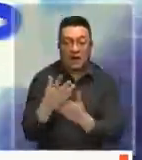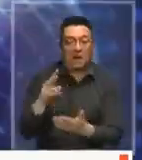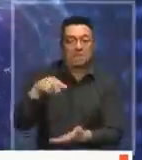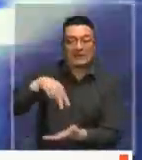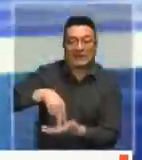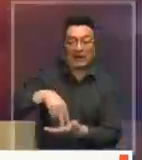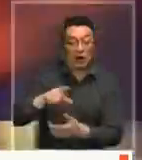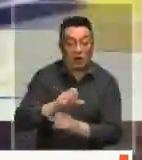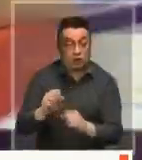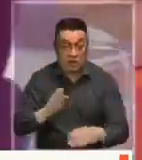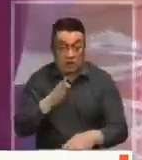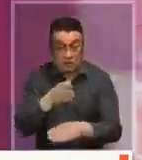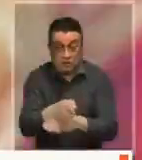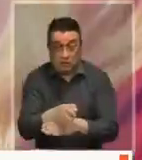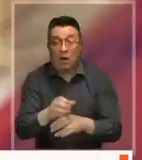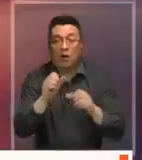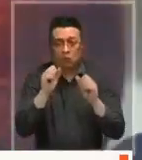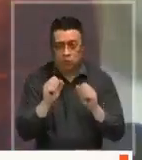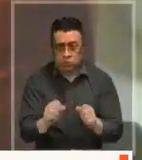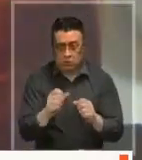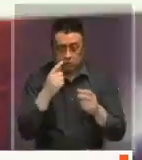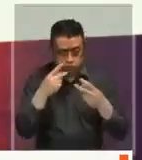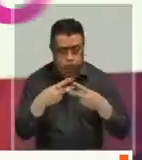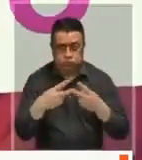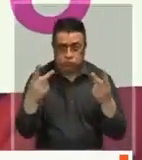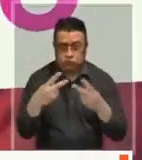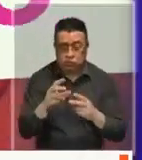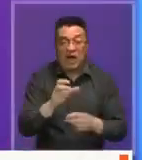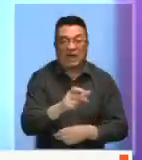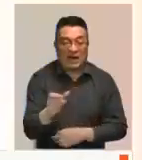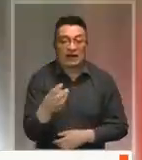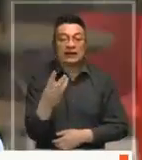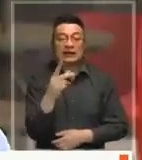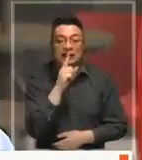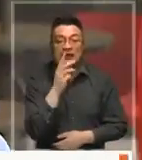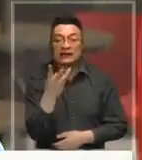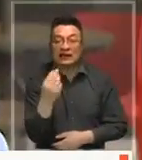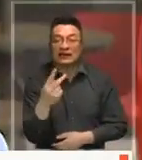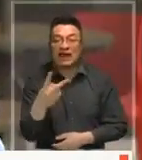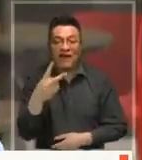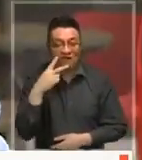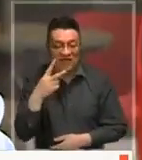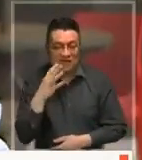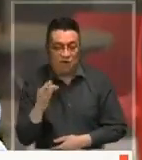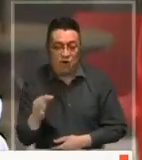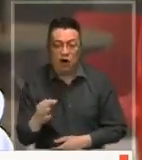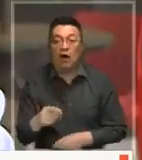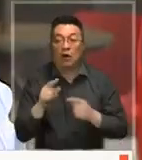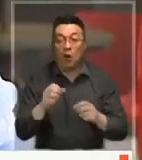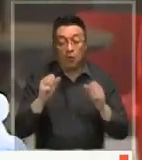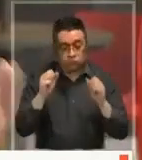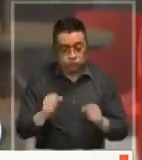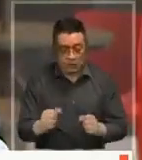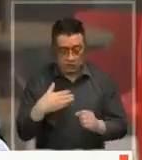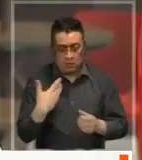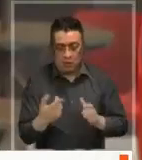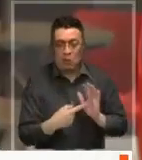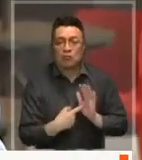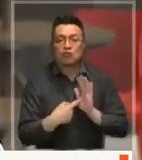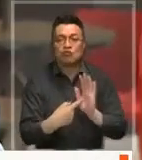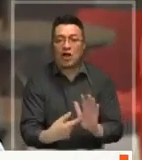no puede ir, estaremos con una amplia cobertura en nuestro canal T3 en vivo. Es una instancia donde podemos